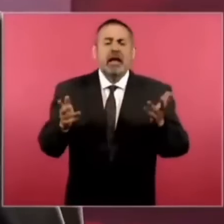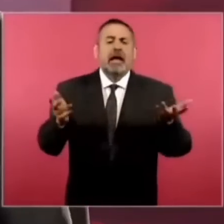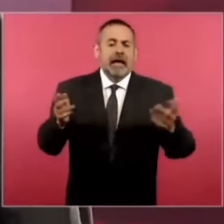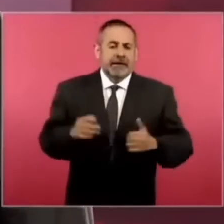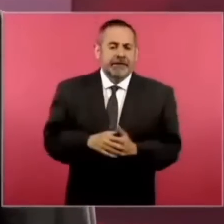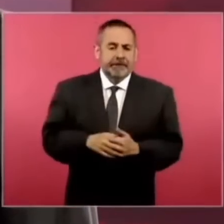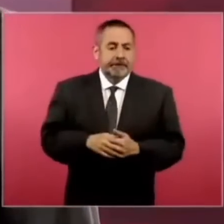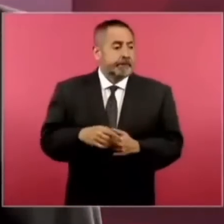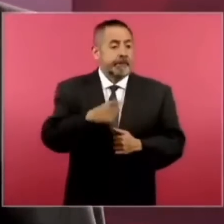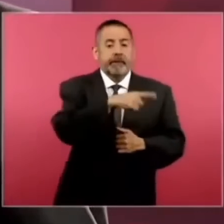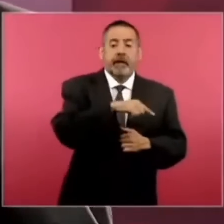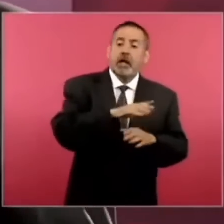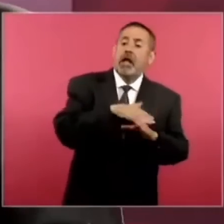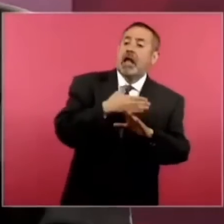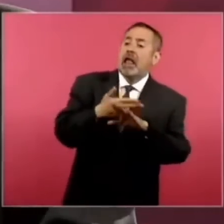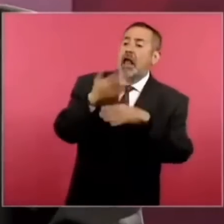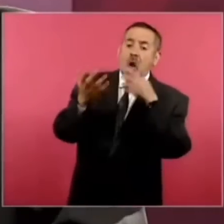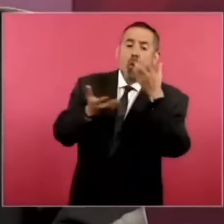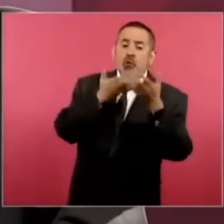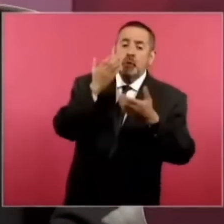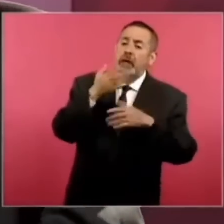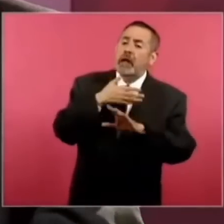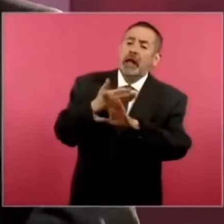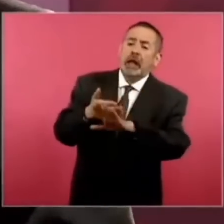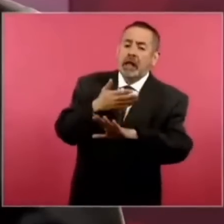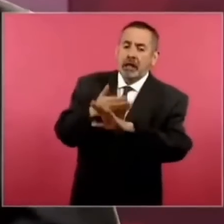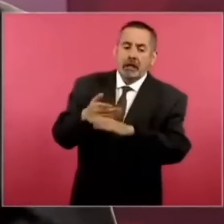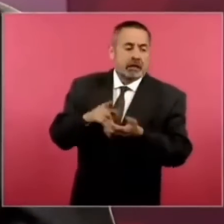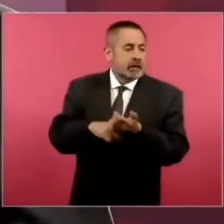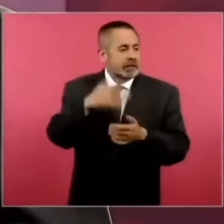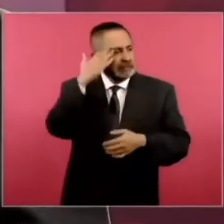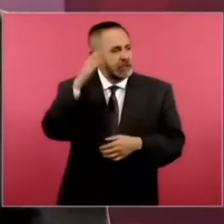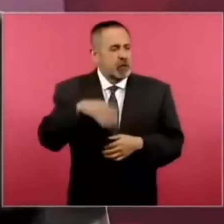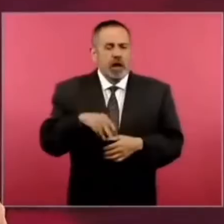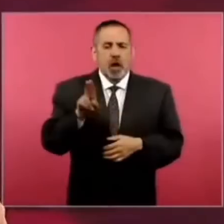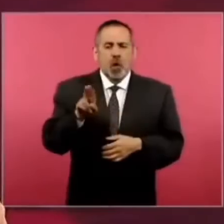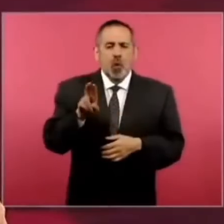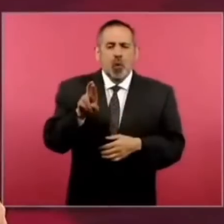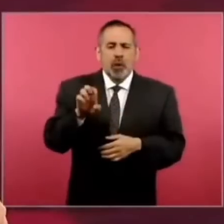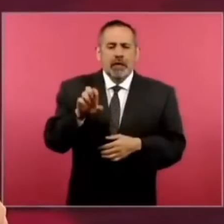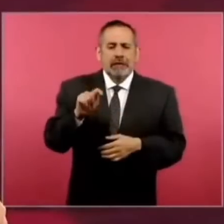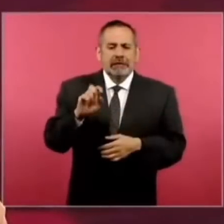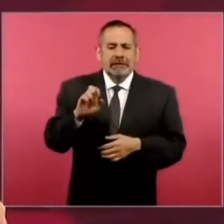Porque nada más están acostumbrados, ¿no? La señora Auresti.